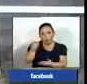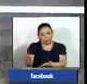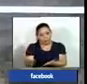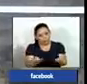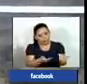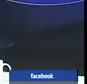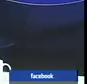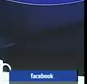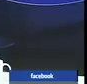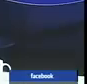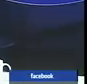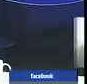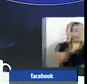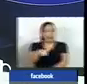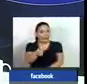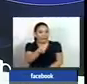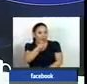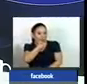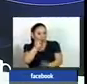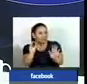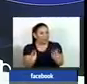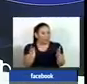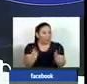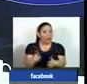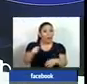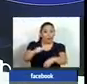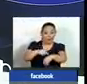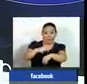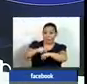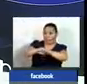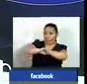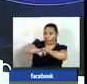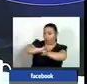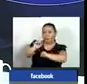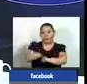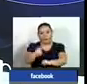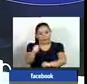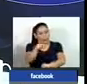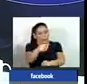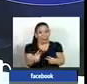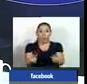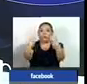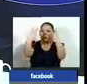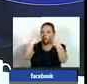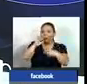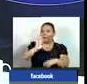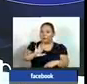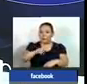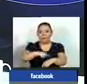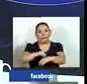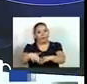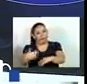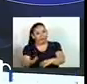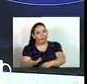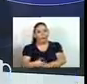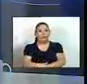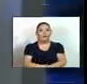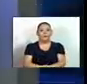la señal. Buenas noches. Y con esta información haremos nuestra primera pausa comercial. No nos cambie y ya regresamos con más hechos.